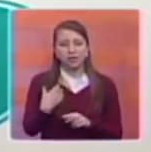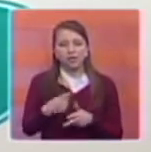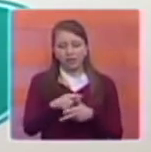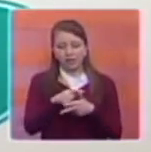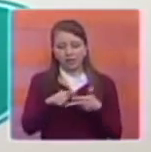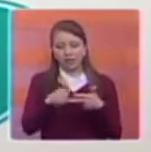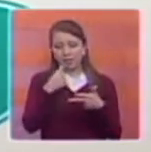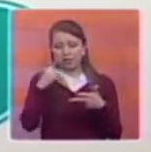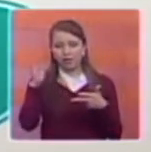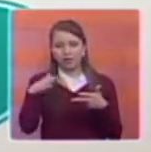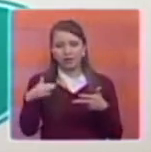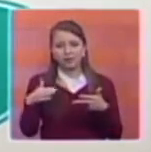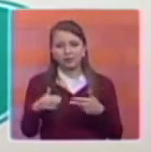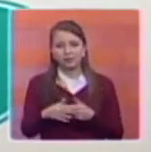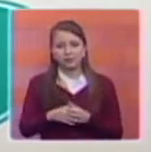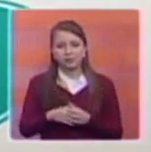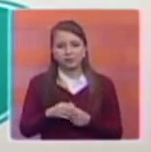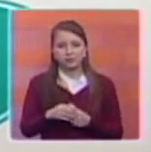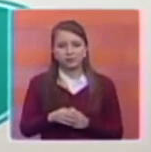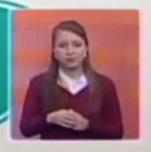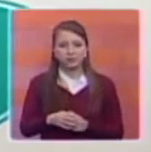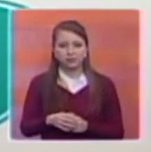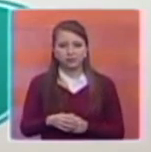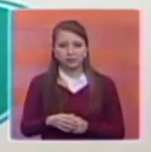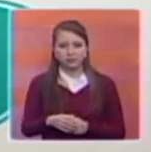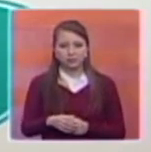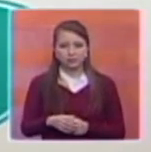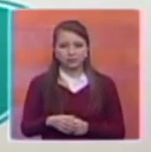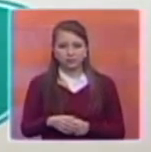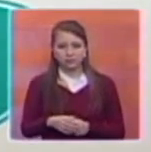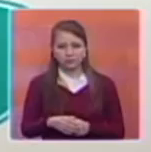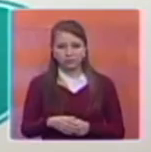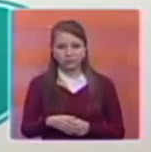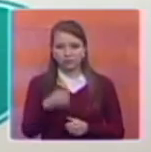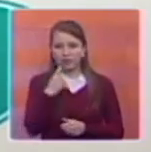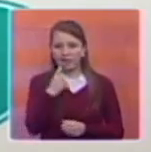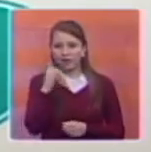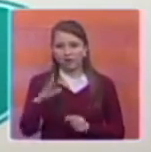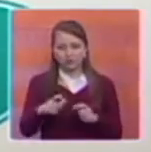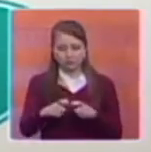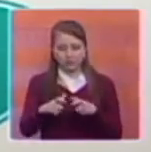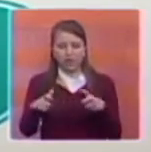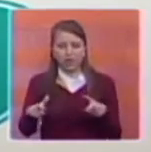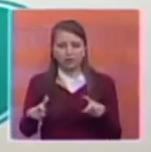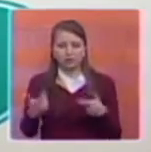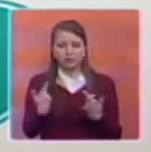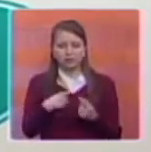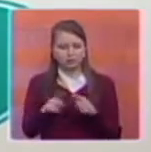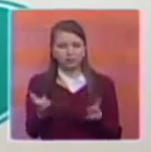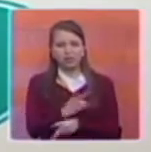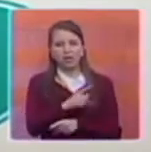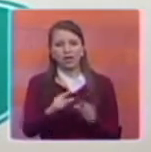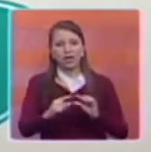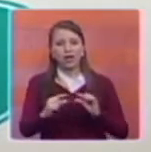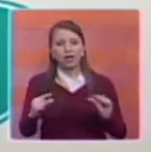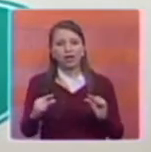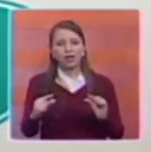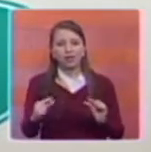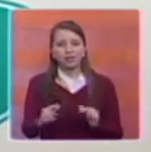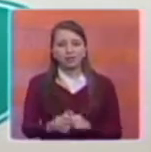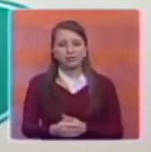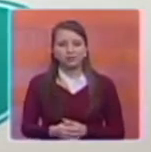ajíes en la receta, no hablaba de ajíes de este porte. Este es un ají inmenso,